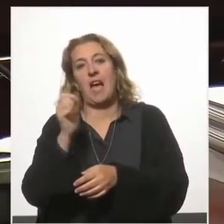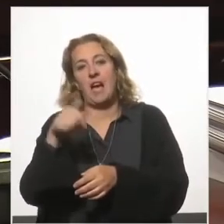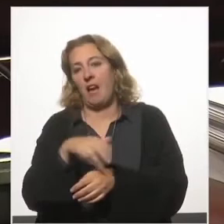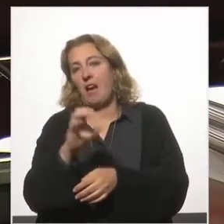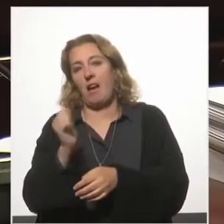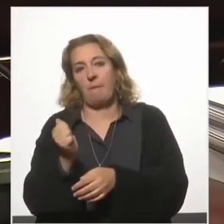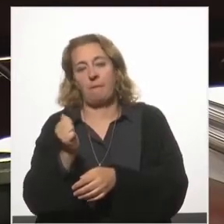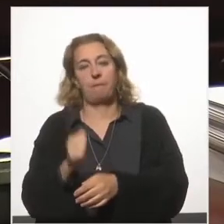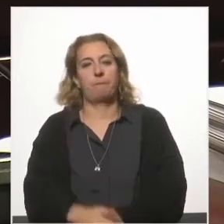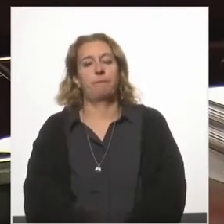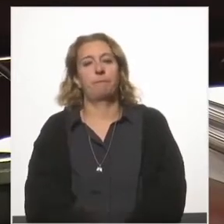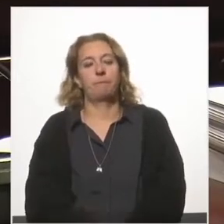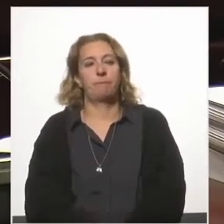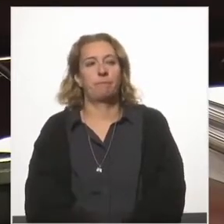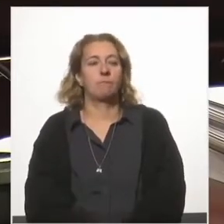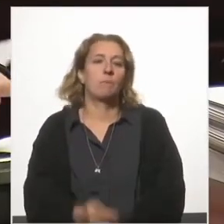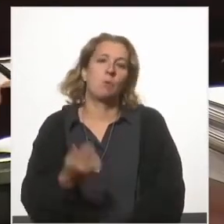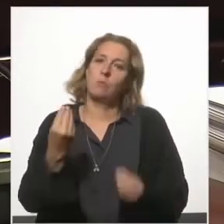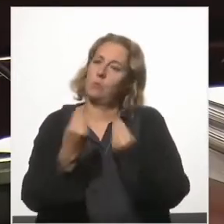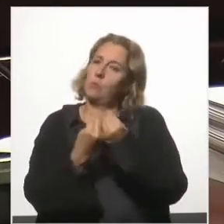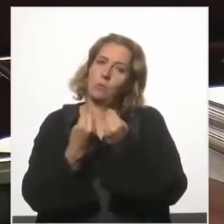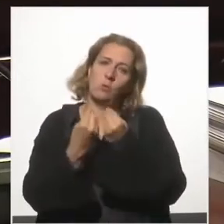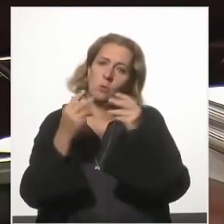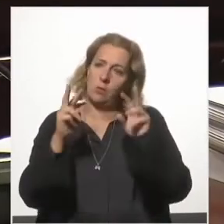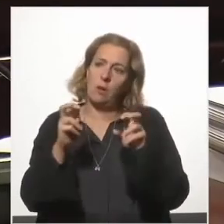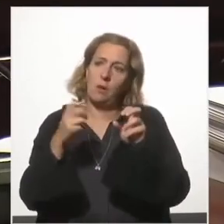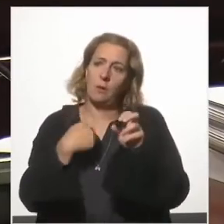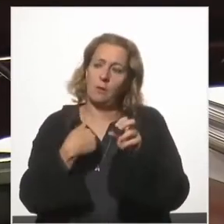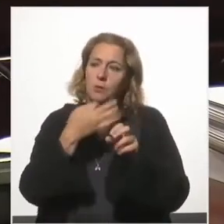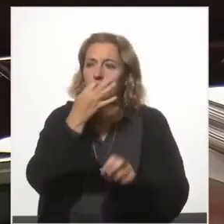Bueno, son muchos los temas, y yo diría que